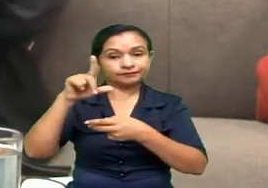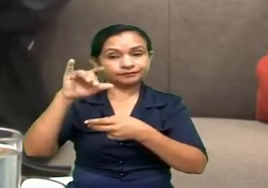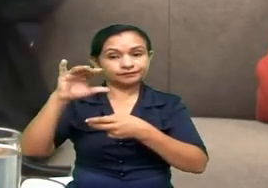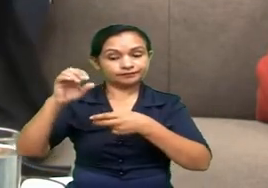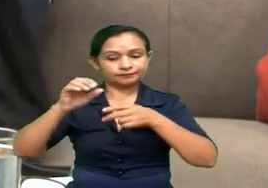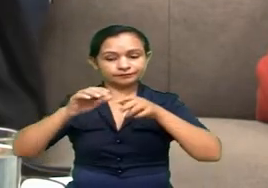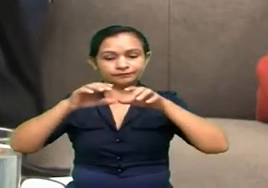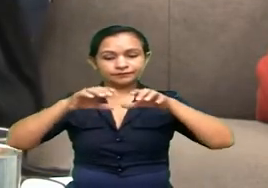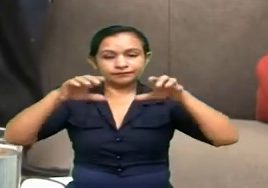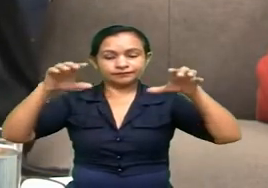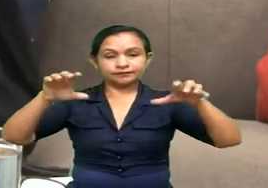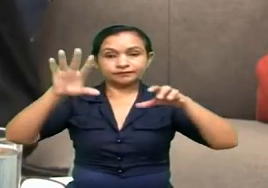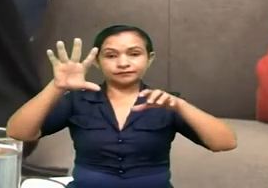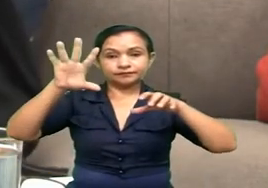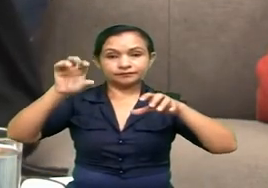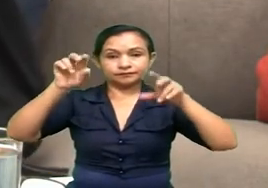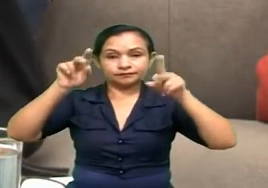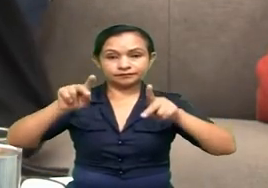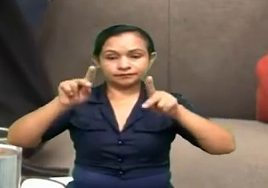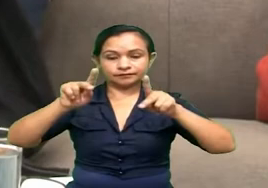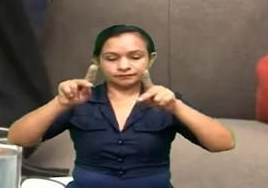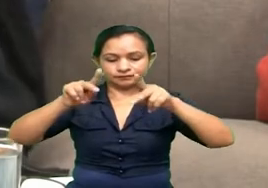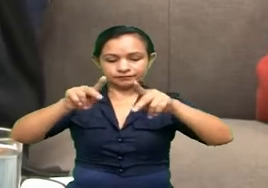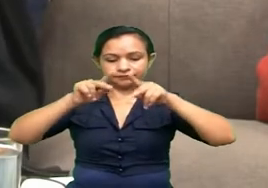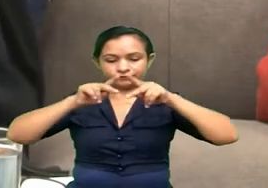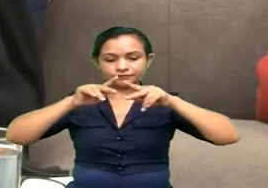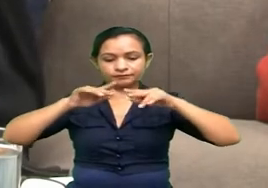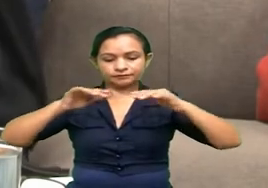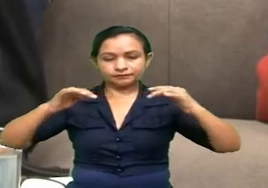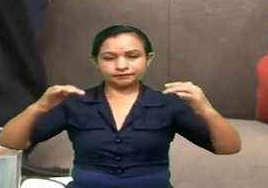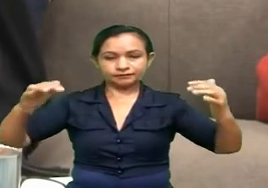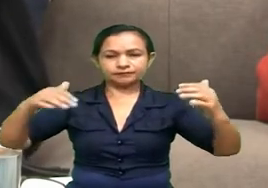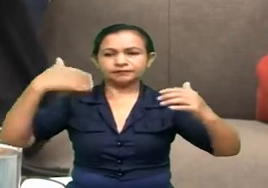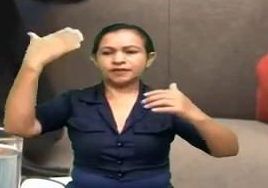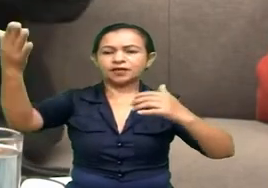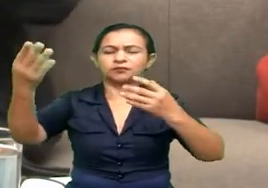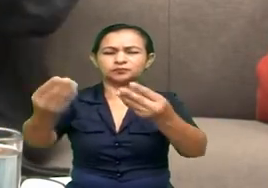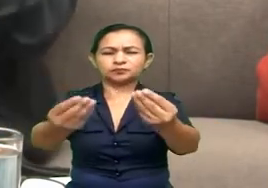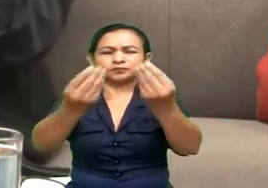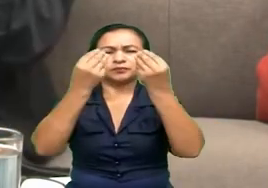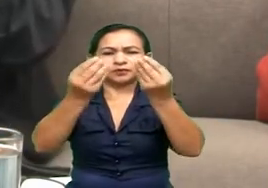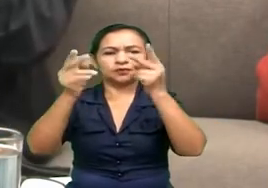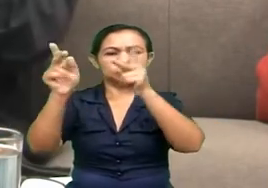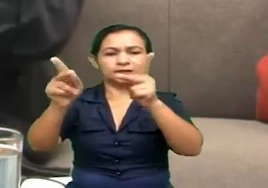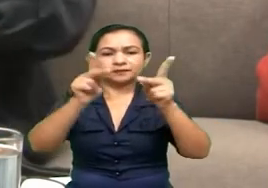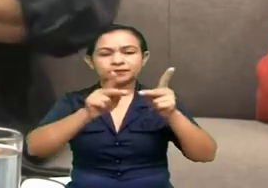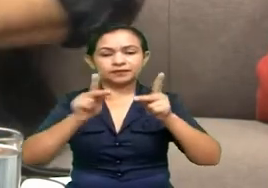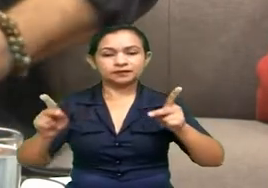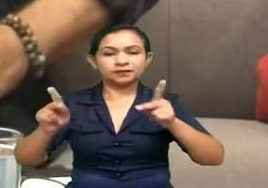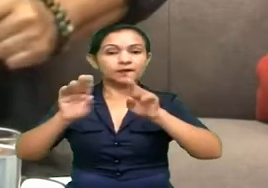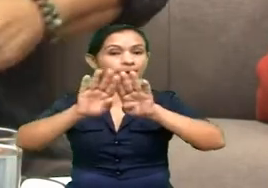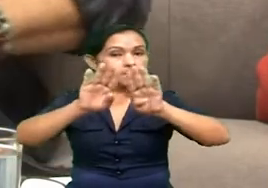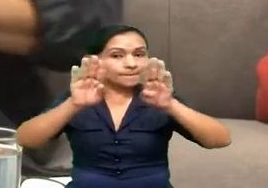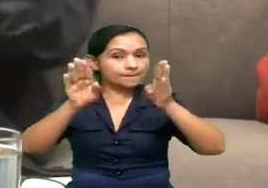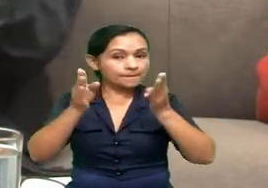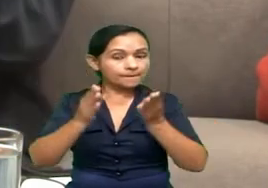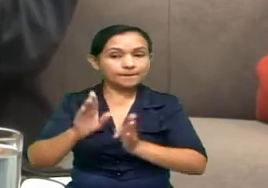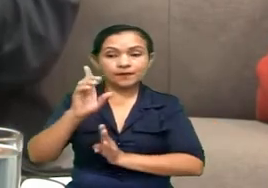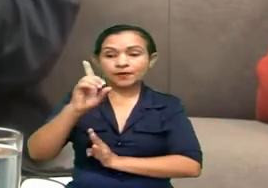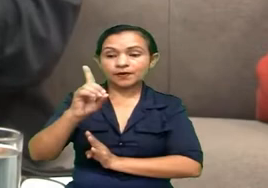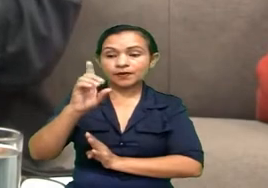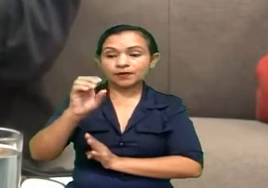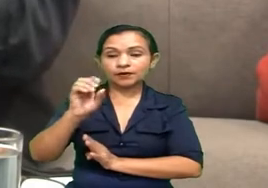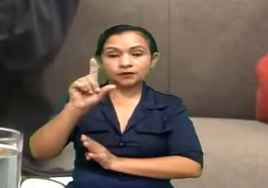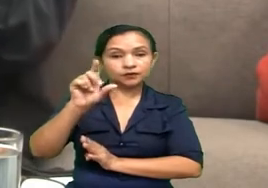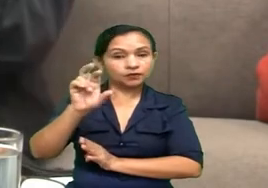ya hay 50 personas metidas en el edificio y afuera hay un montón de gente. Pero hay una señora que se llama Dolores